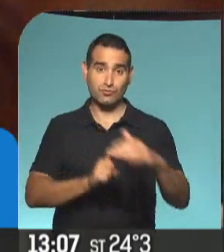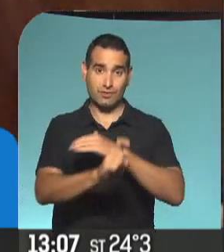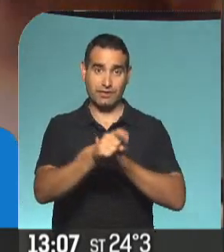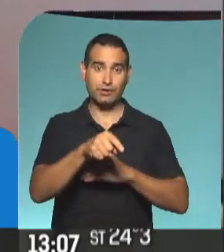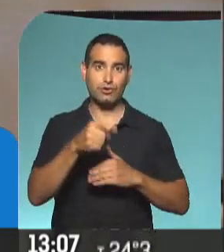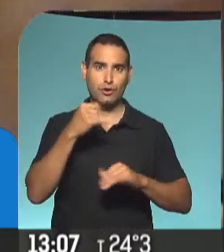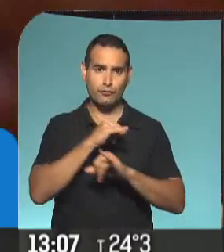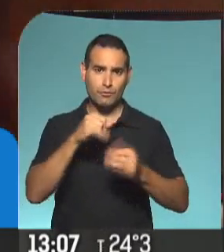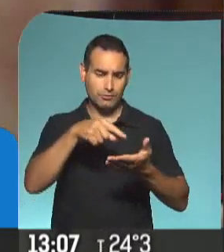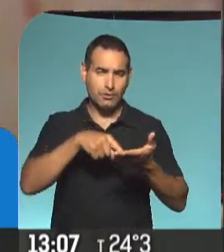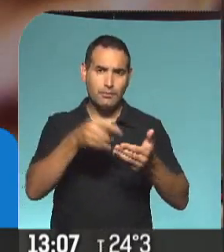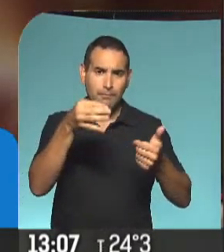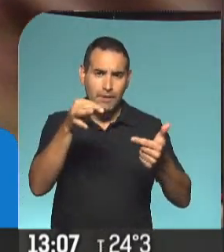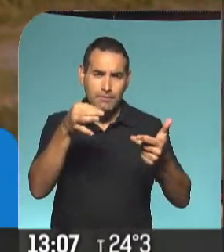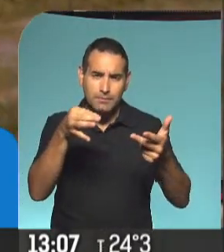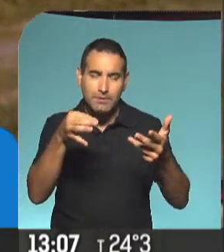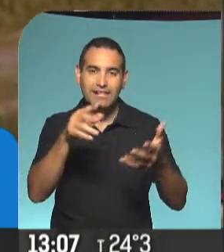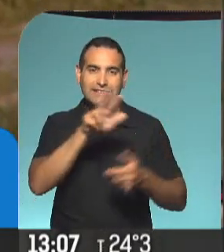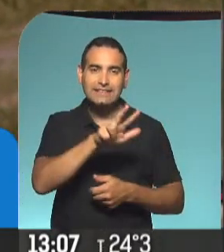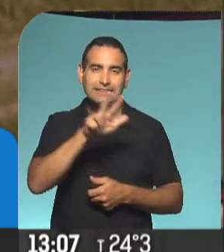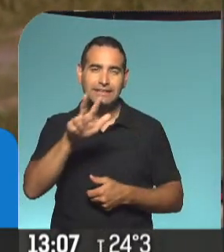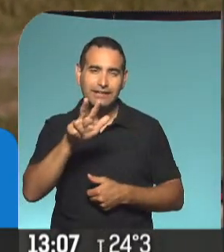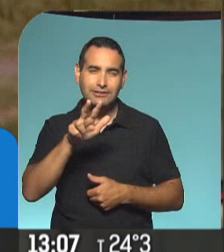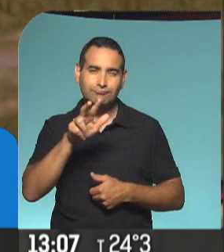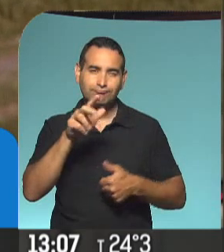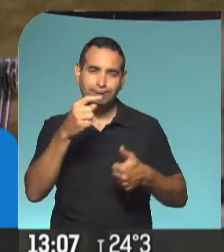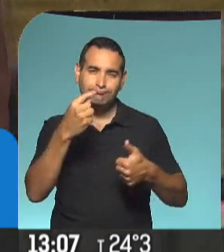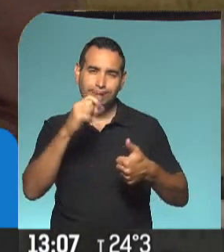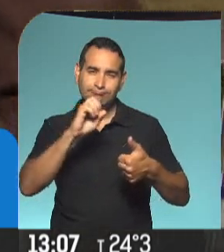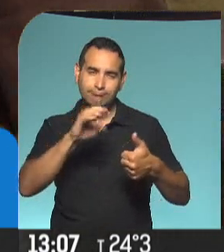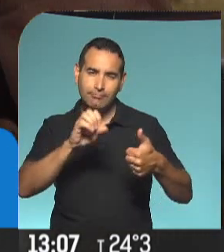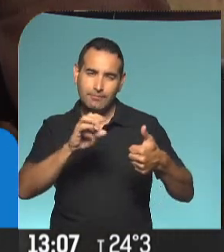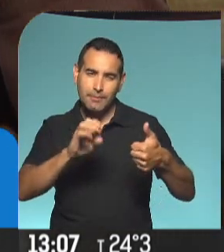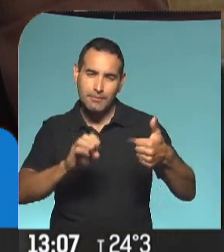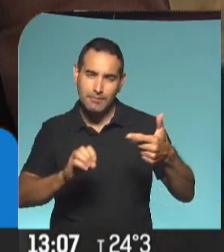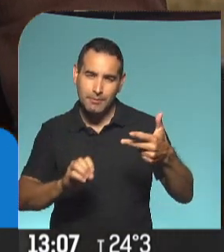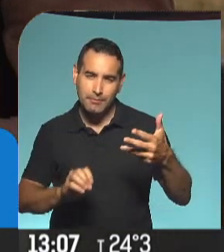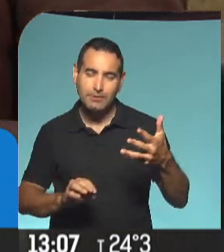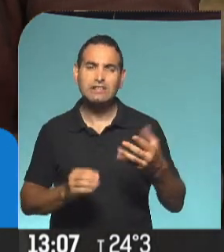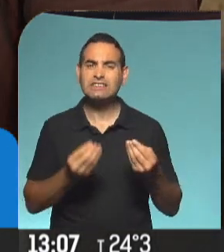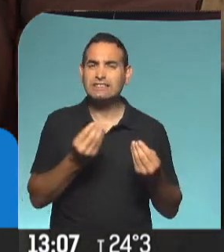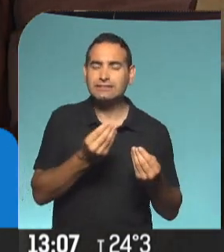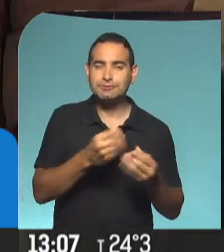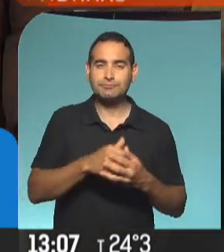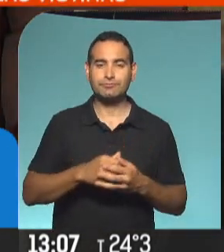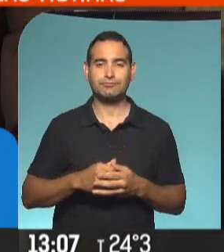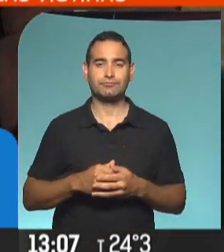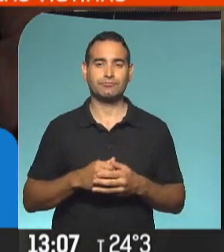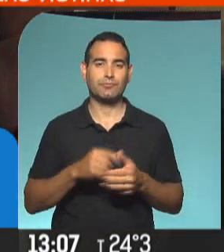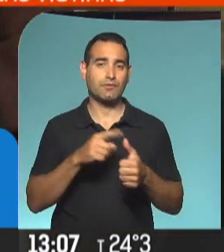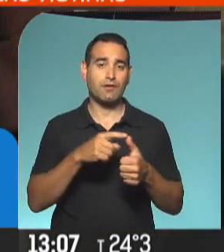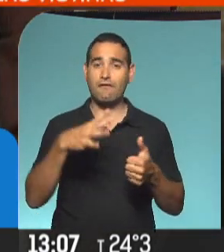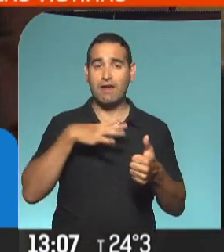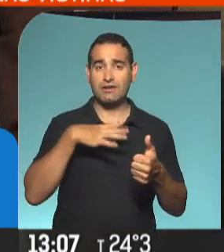submarino, detecta 33 observaciones, como ellos le dicen. ¿Qué son las observaciones? Bueno, desde